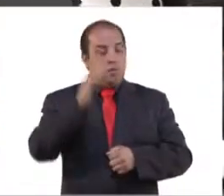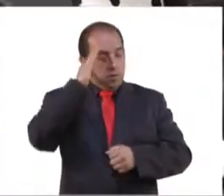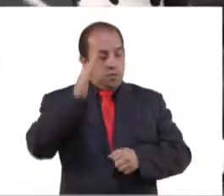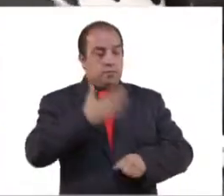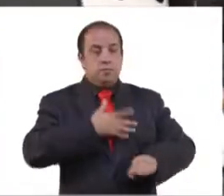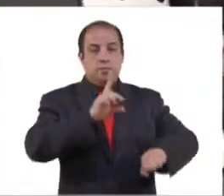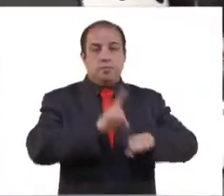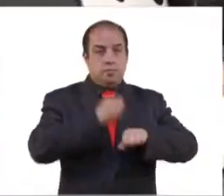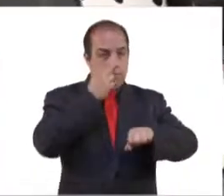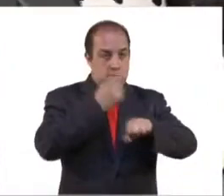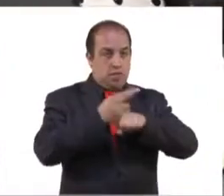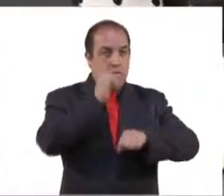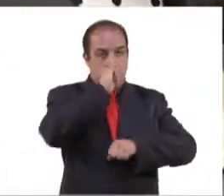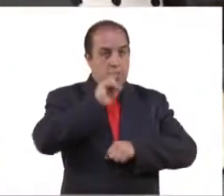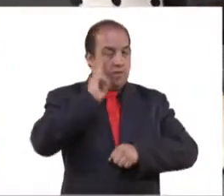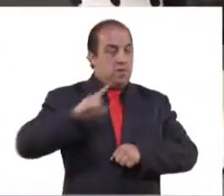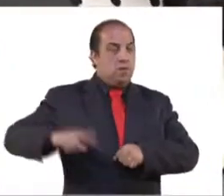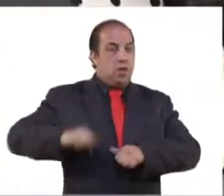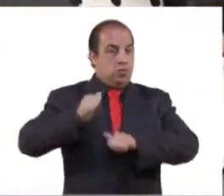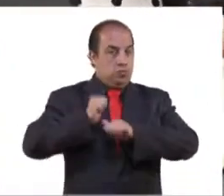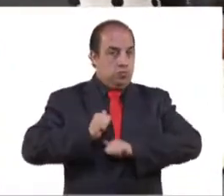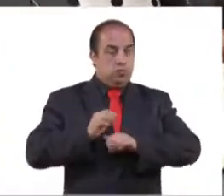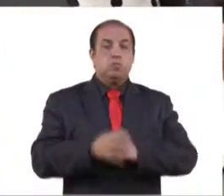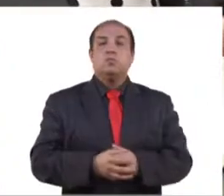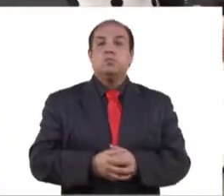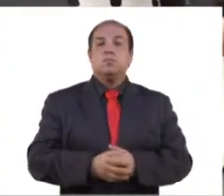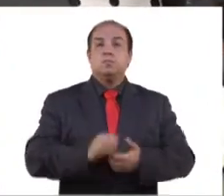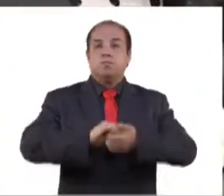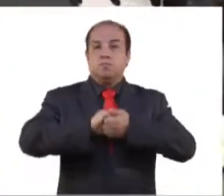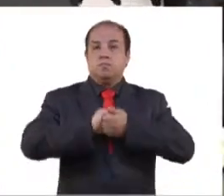jefa de gobierno, a todos los funcionarios. Rápidamente,